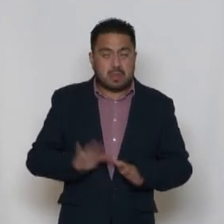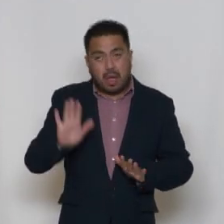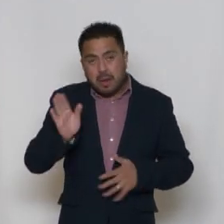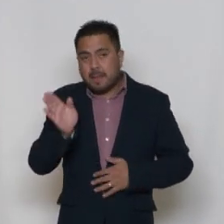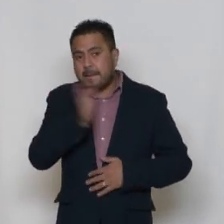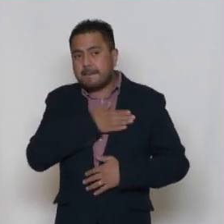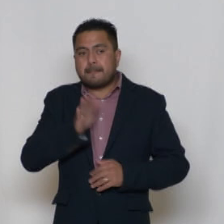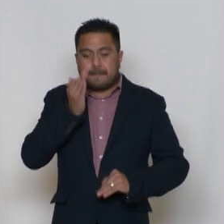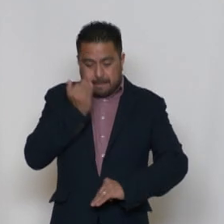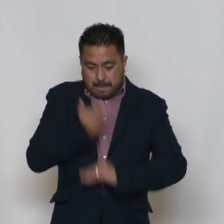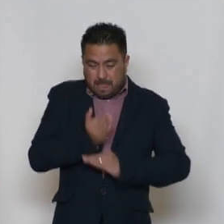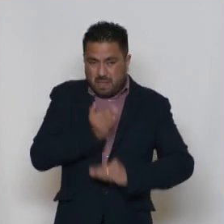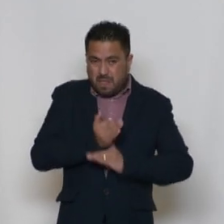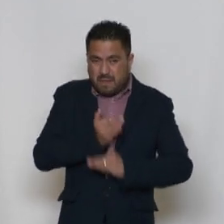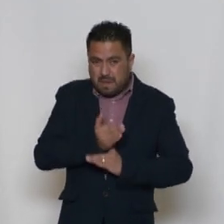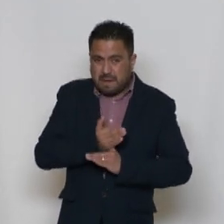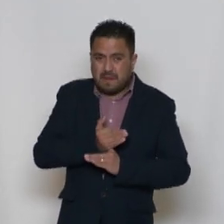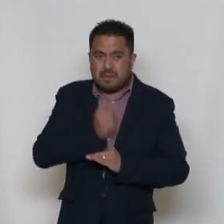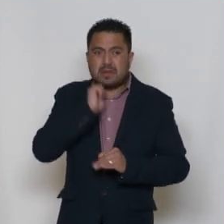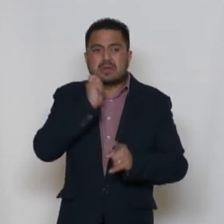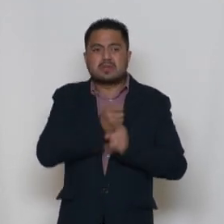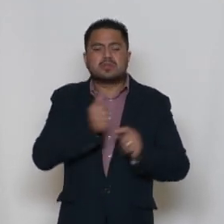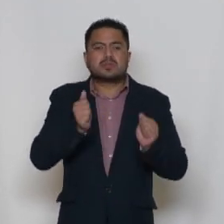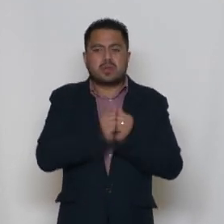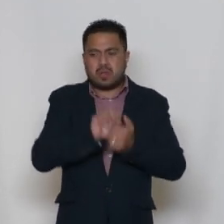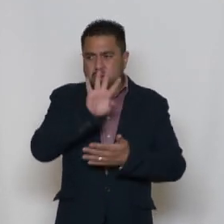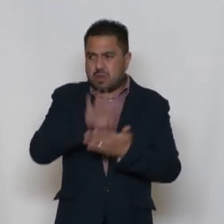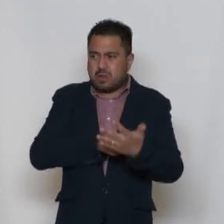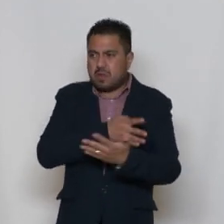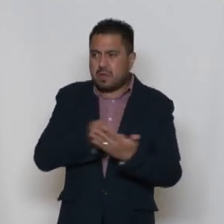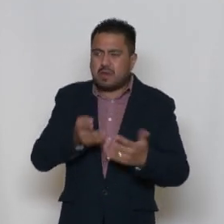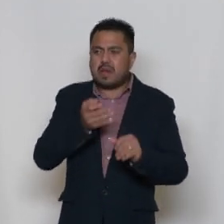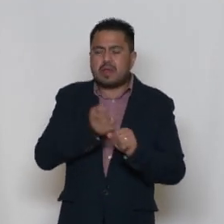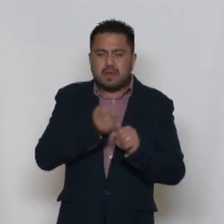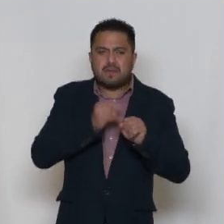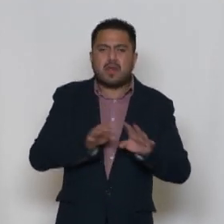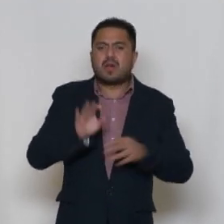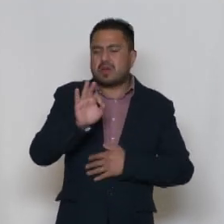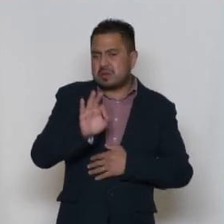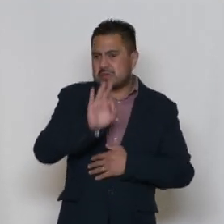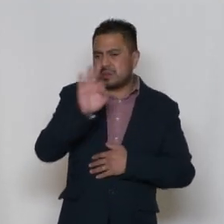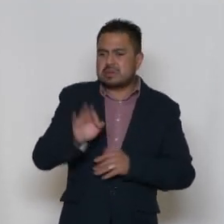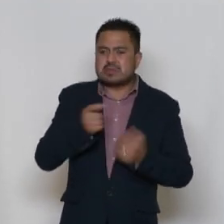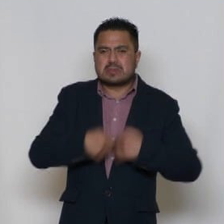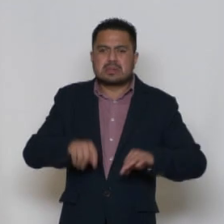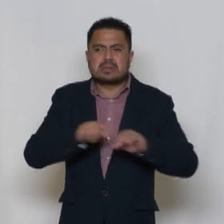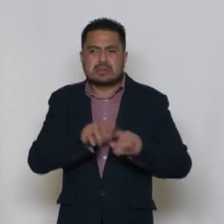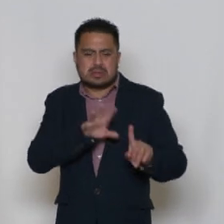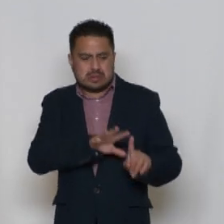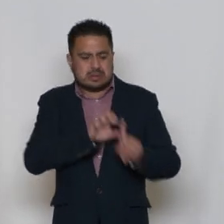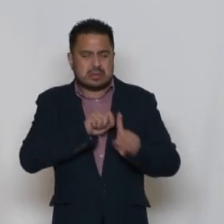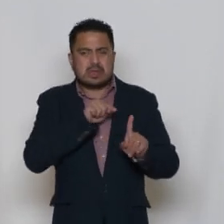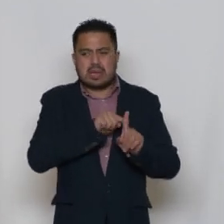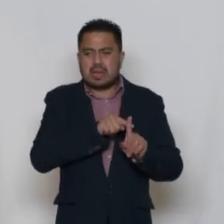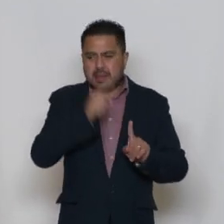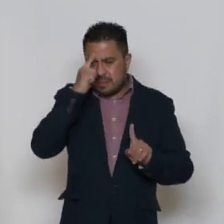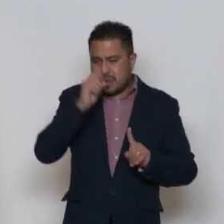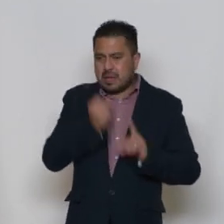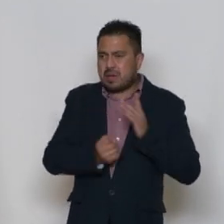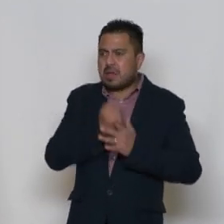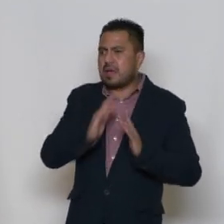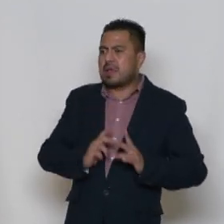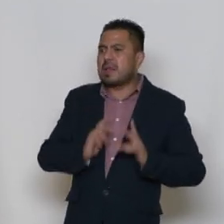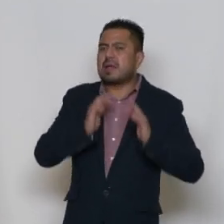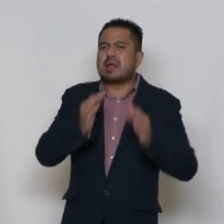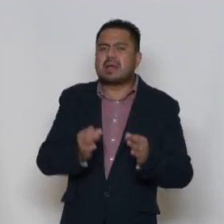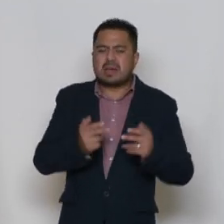Bueno, por ahora, más que nada son con estadísticas y porcentajes. Es muy importante tener esto, sobre todo para crear bases de datos